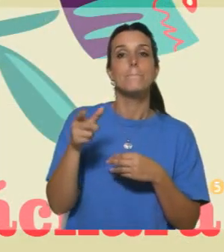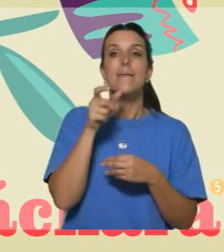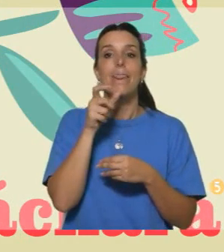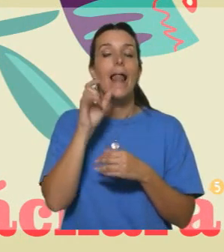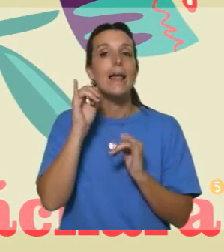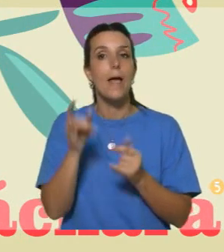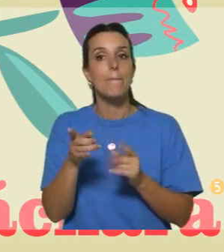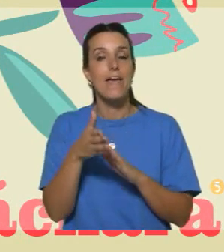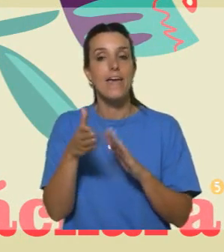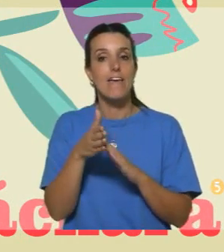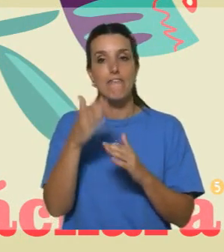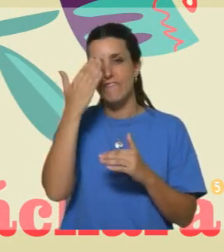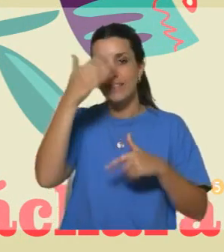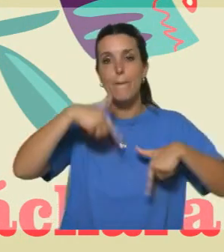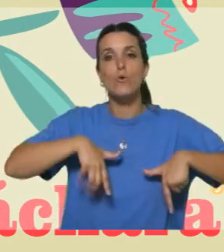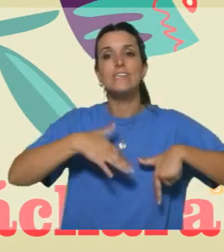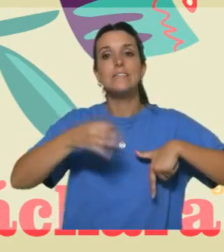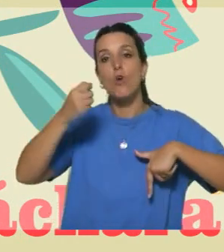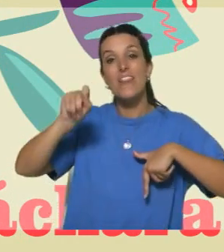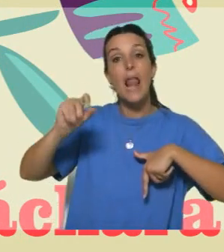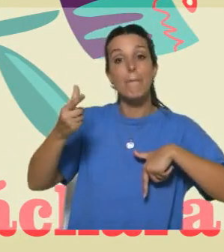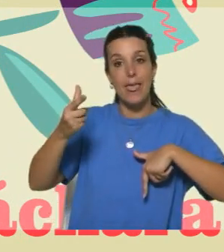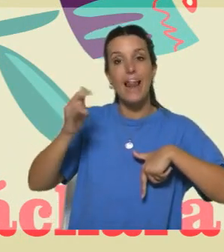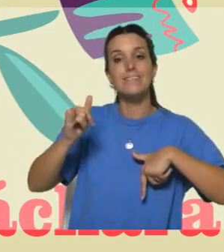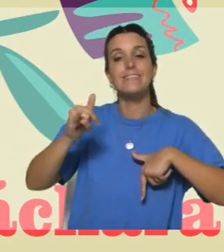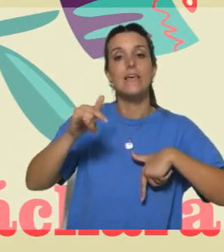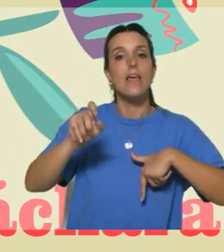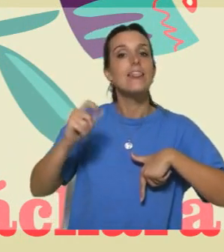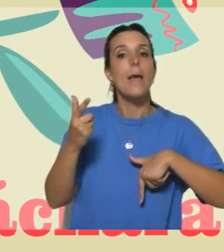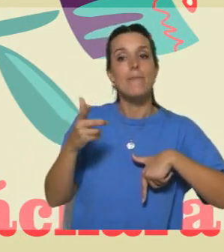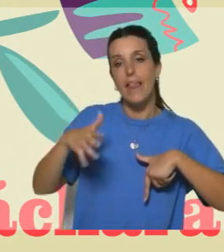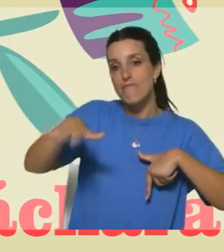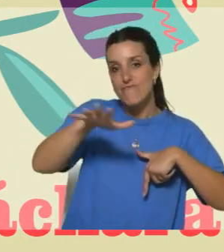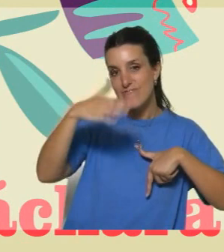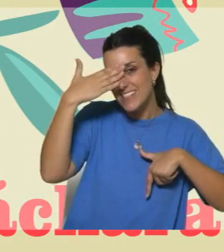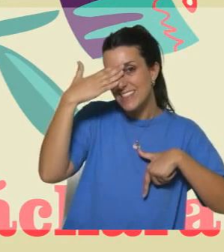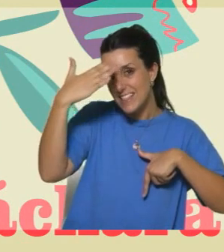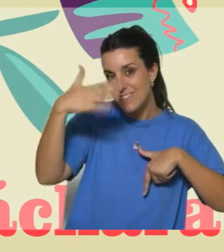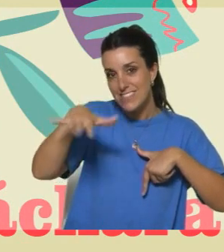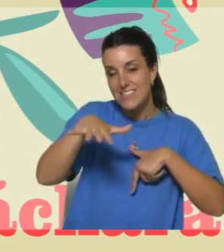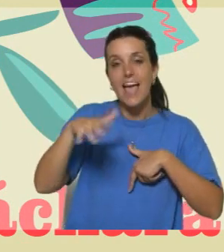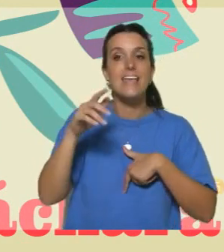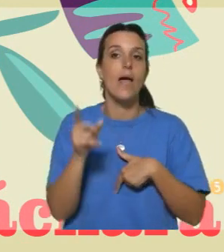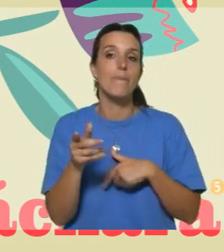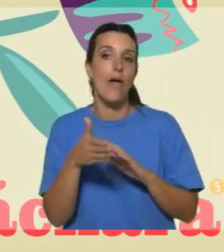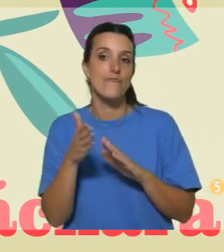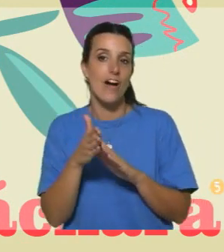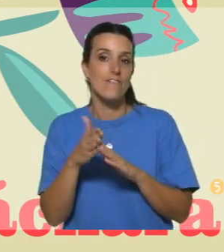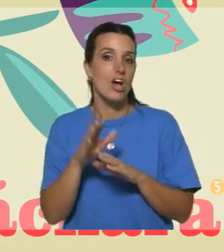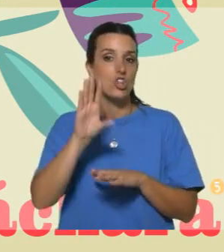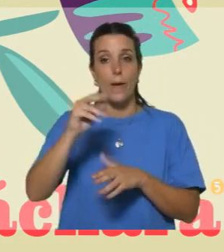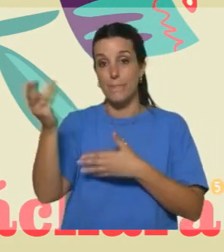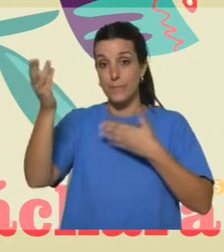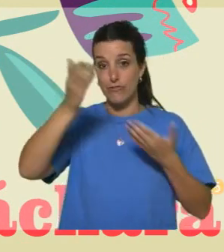te digo que los videntes... Enfrente al municipio de Las Piedras, ¿verdad? Sí, frente al municipio, muy cerquita de la plaza. Y además invitamos a toda la gente de